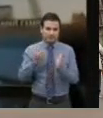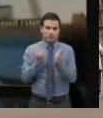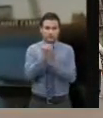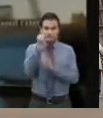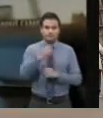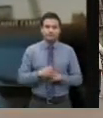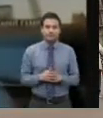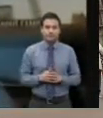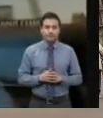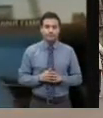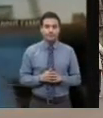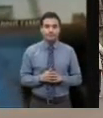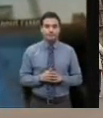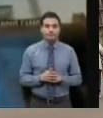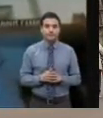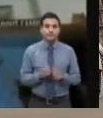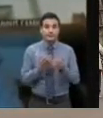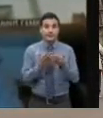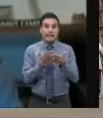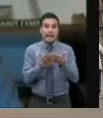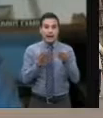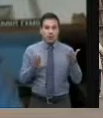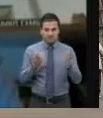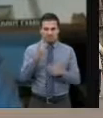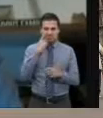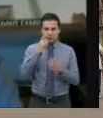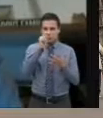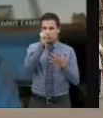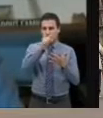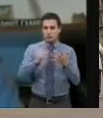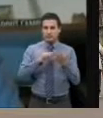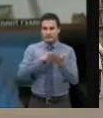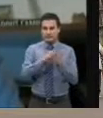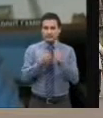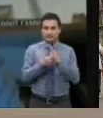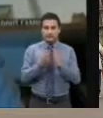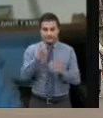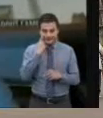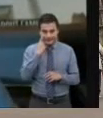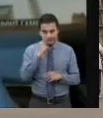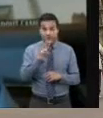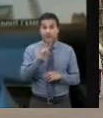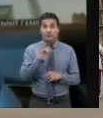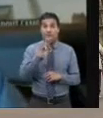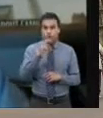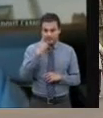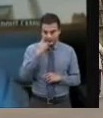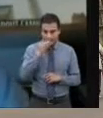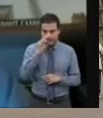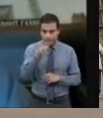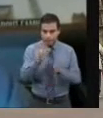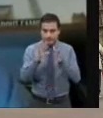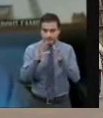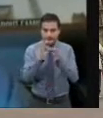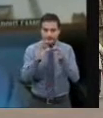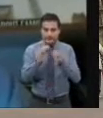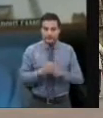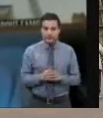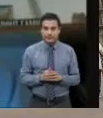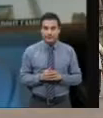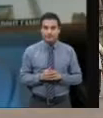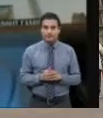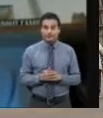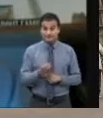las cuestiones técnicas. Mira, Víctor Hugo, esta resolución, ¿qué hace?